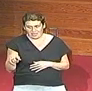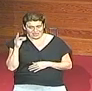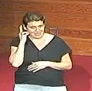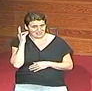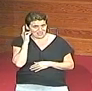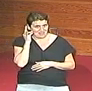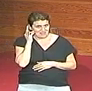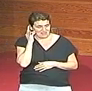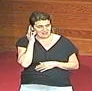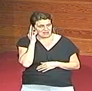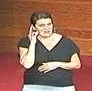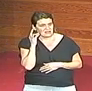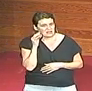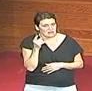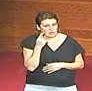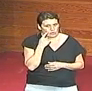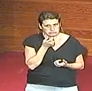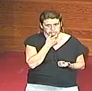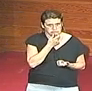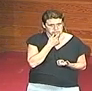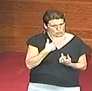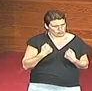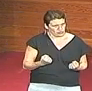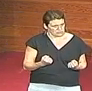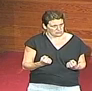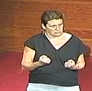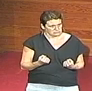iba con la editorial en inglés fuerte.